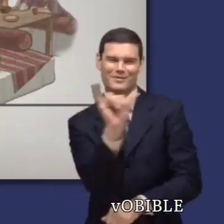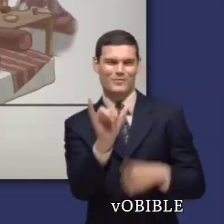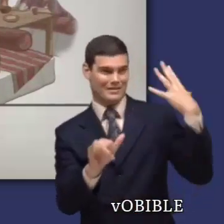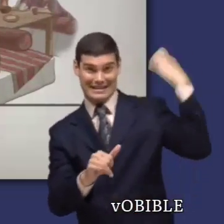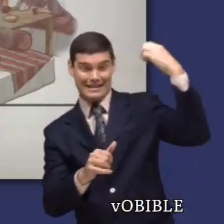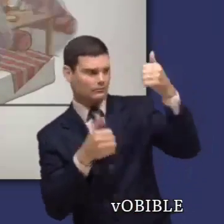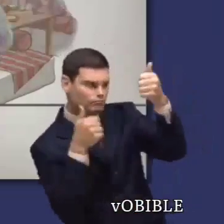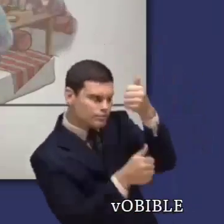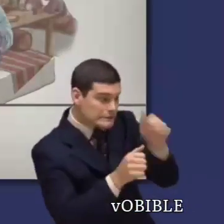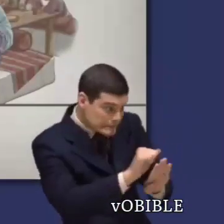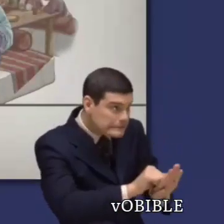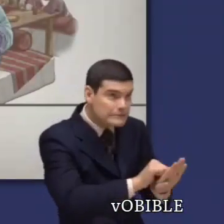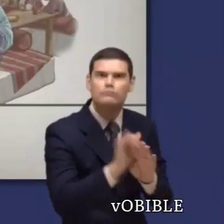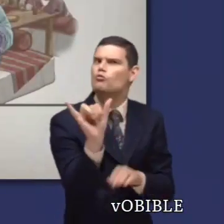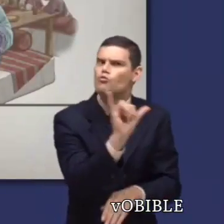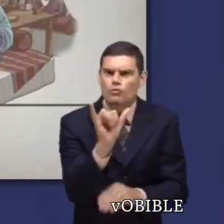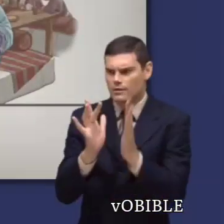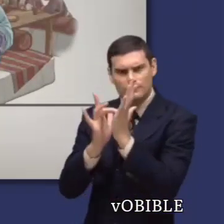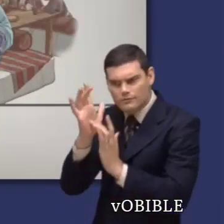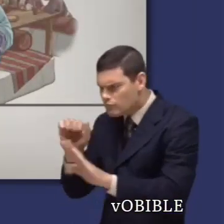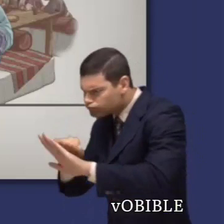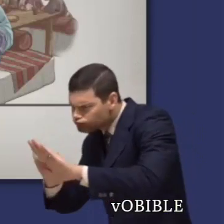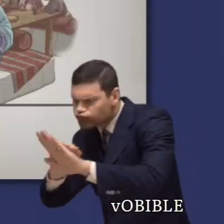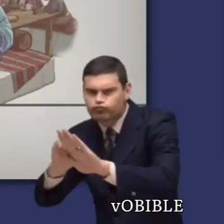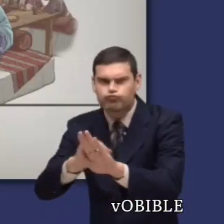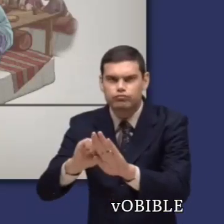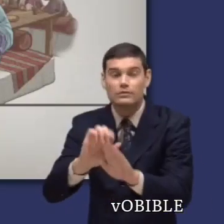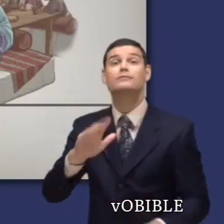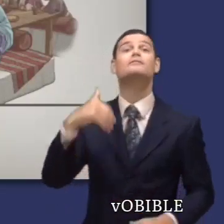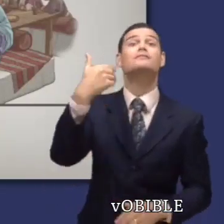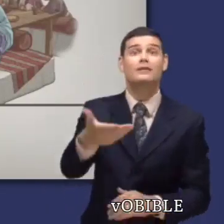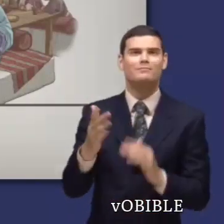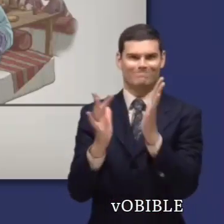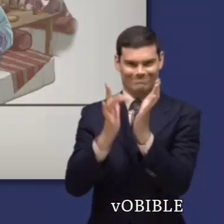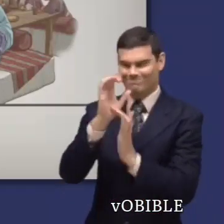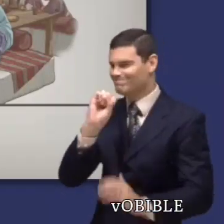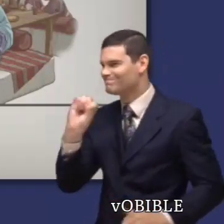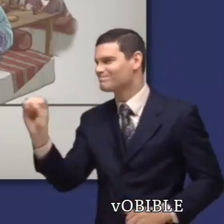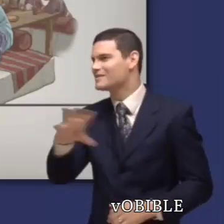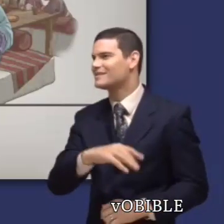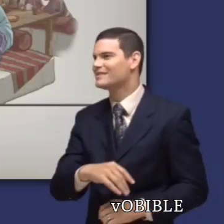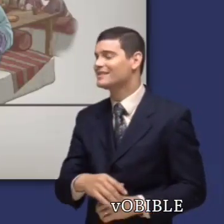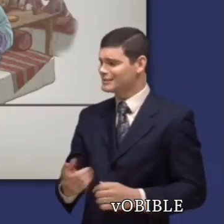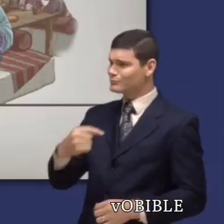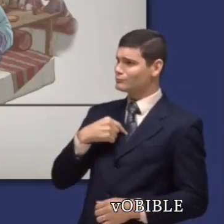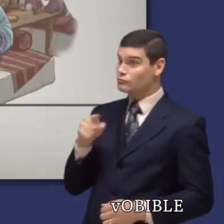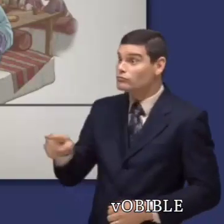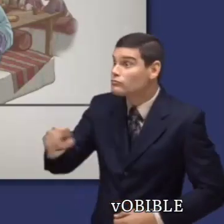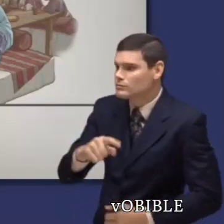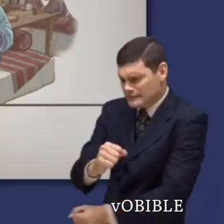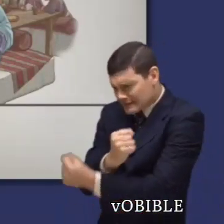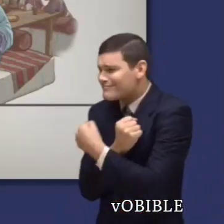sirvientes. Más tarde, esa misma noche, Jesús les dice: «Les doy un nuevo mandamiento, que se amen unos